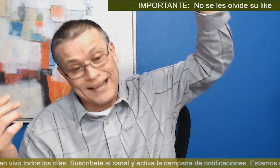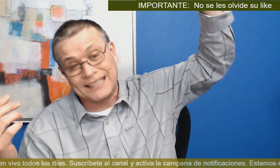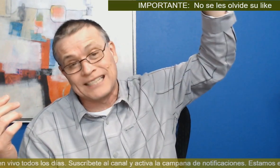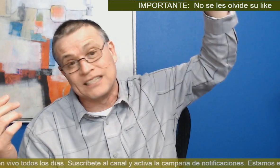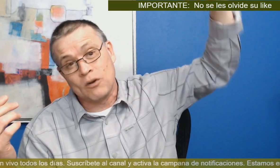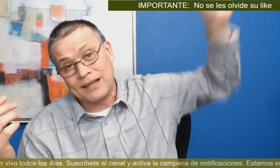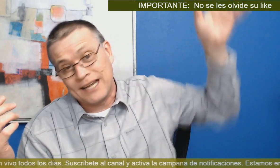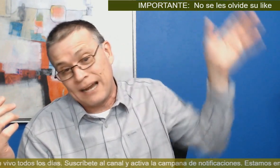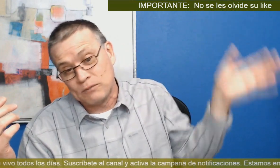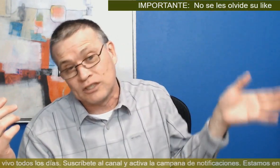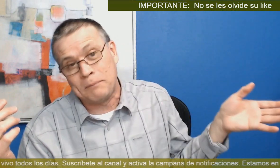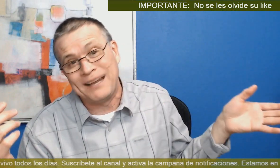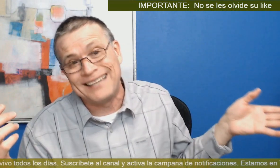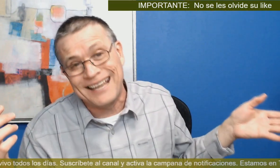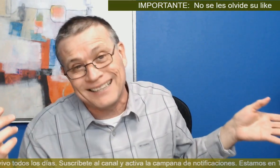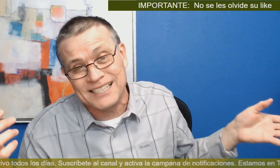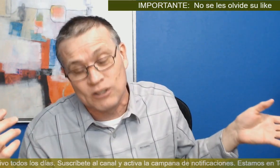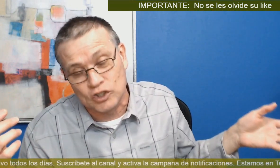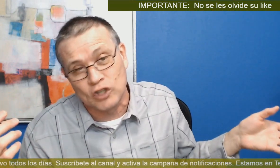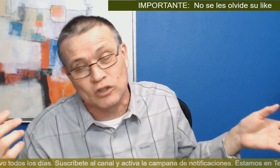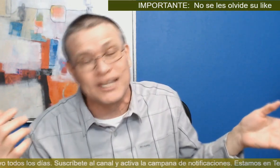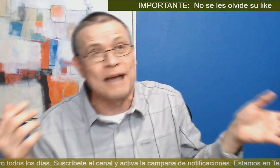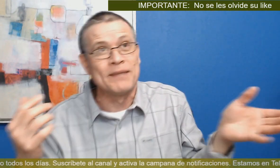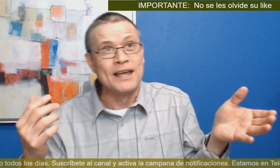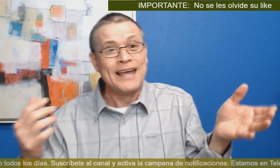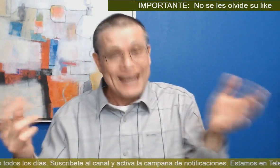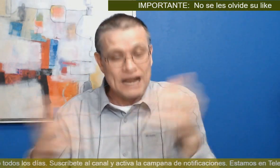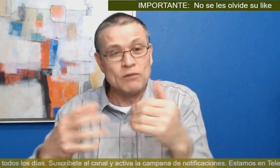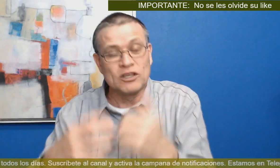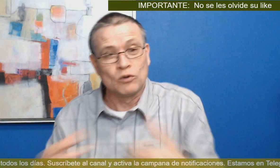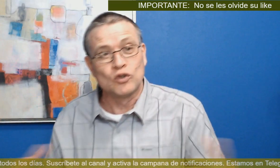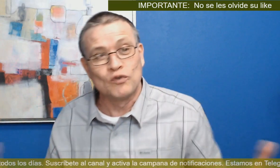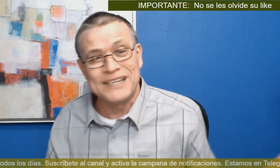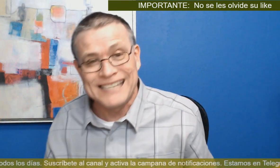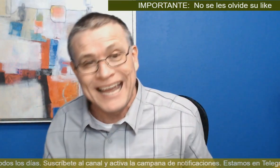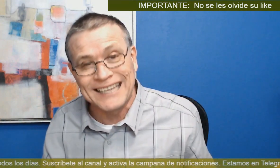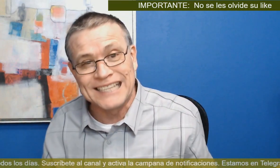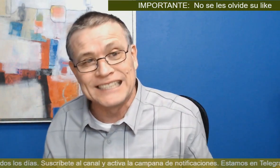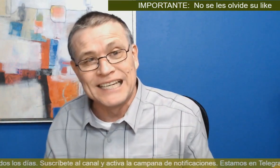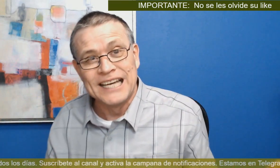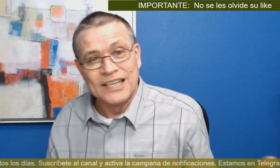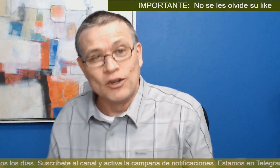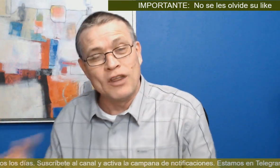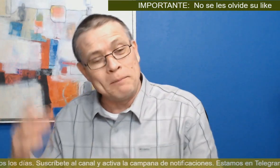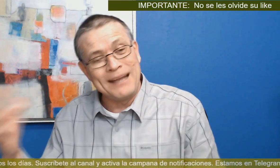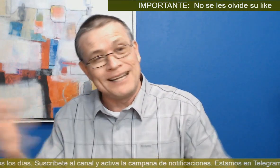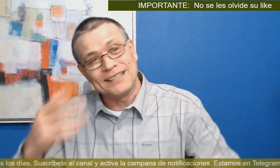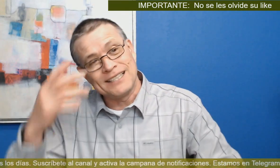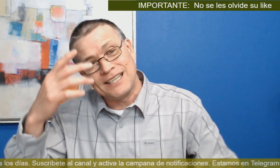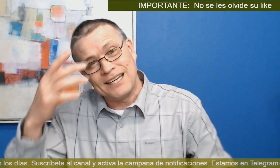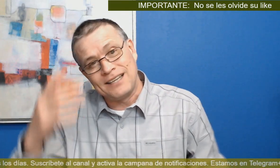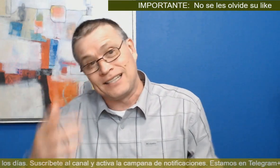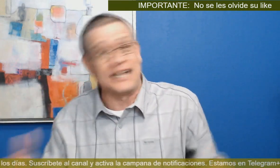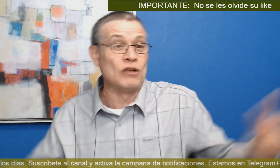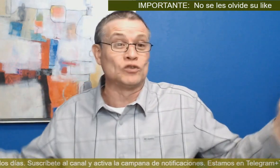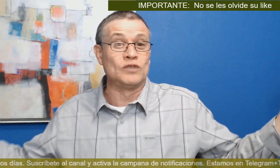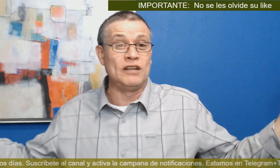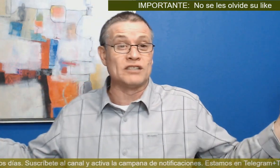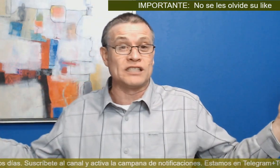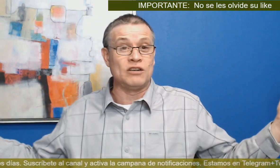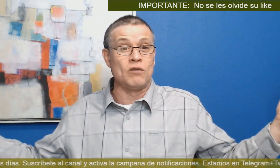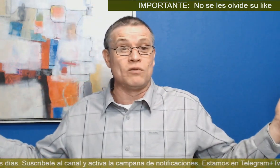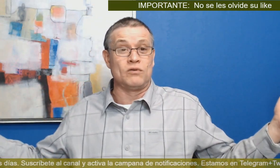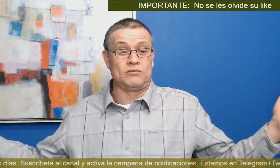los 40 50 éramos dependientes nosotros ya éramos autosuficientes no dependientes de estados